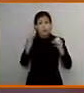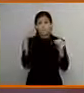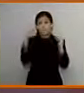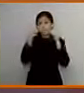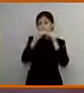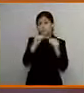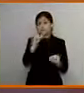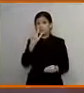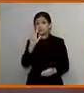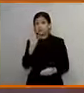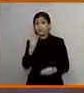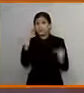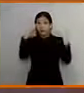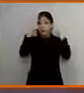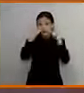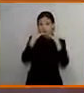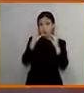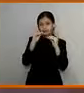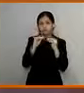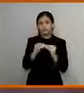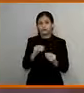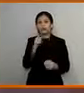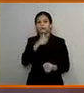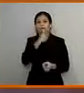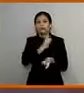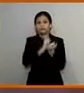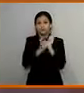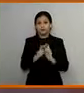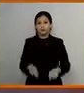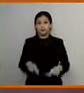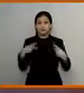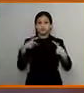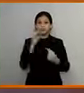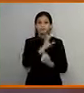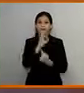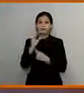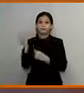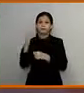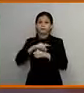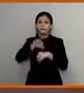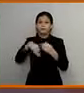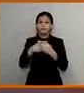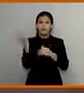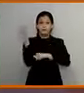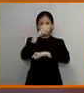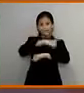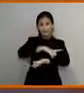ganar en el sorteo de las 9 de la noche. Loto te cambia la vida cada día, todos los días.